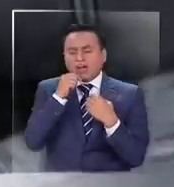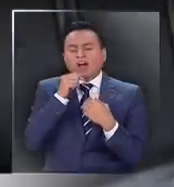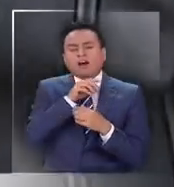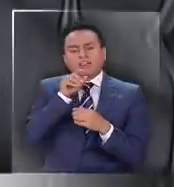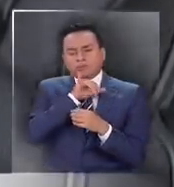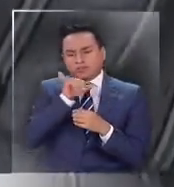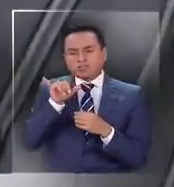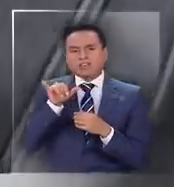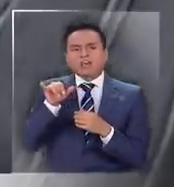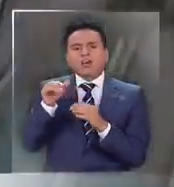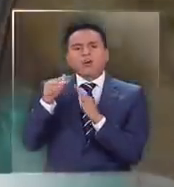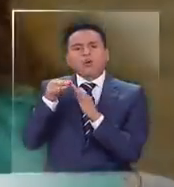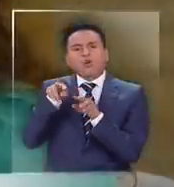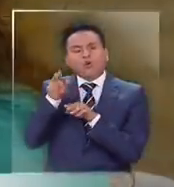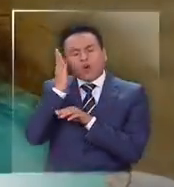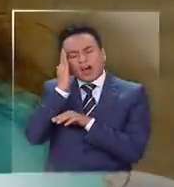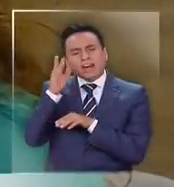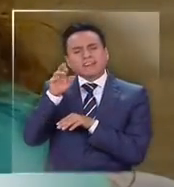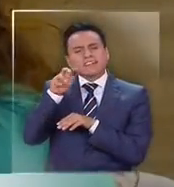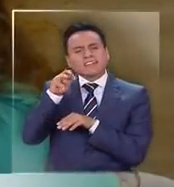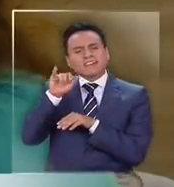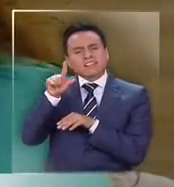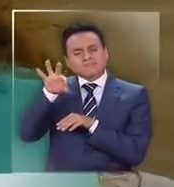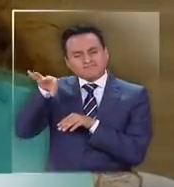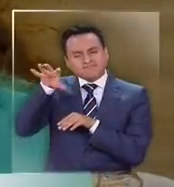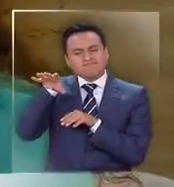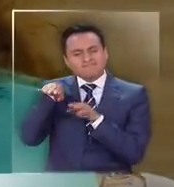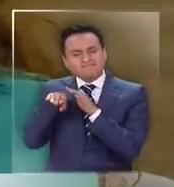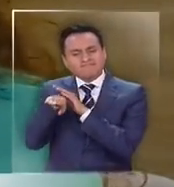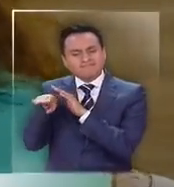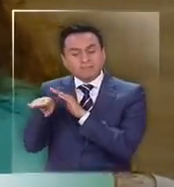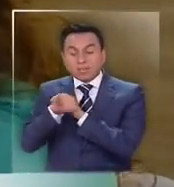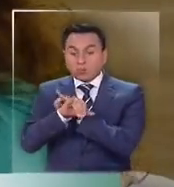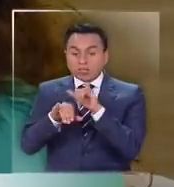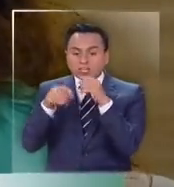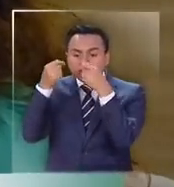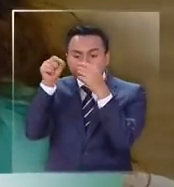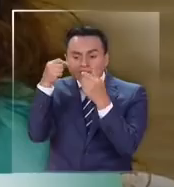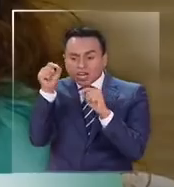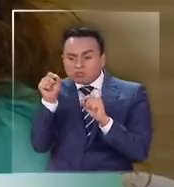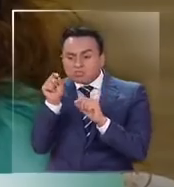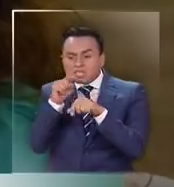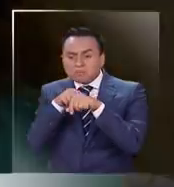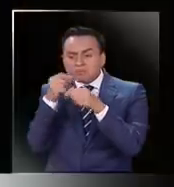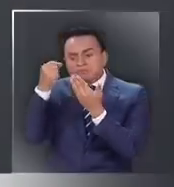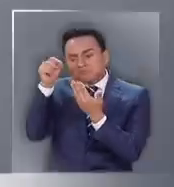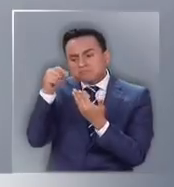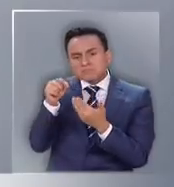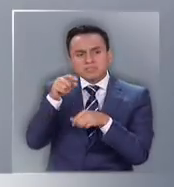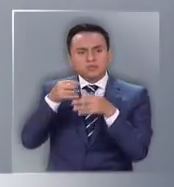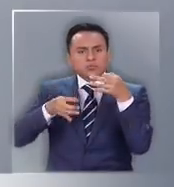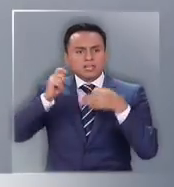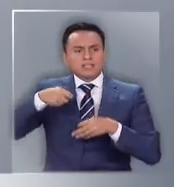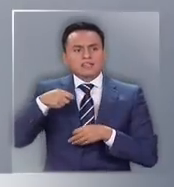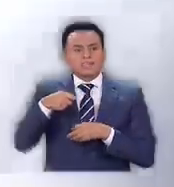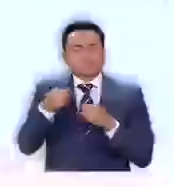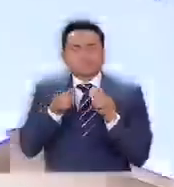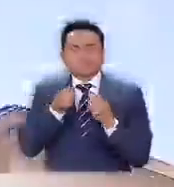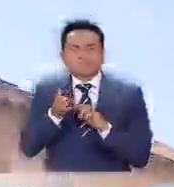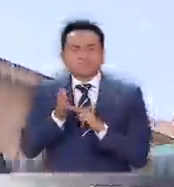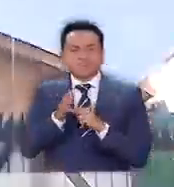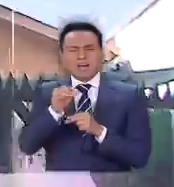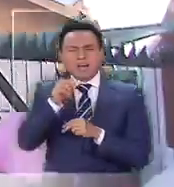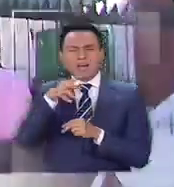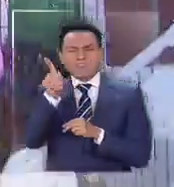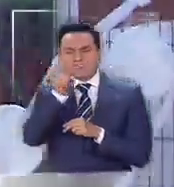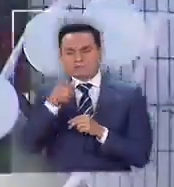llegamos al hogar residencial. Y se toma una decisión que luego se va revisando en el tiempo por el tribunal. Pero en el caso que conmociona a los